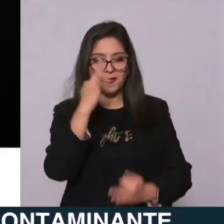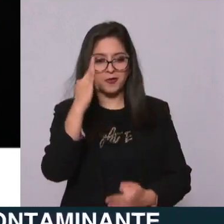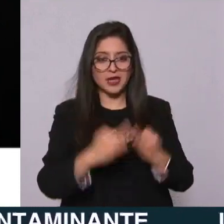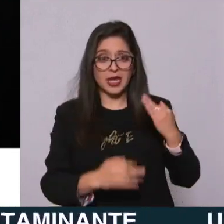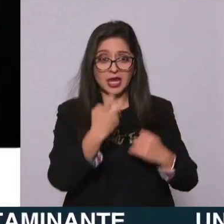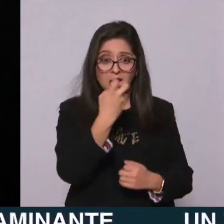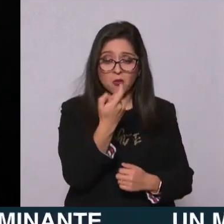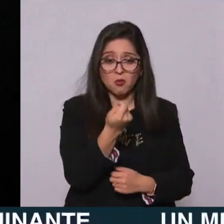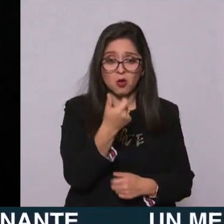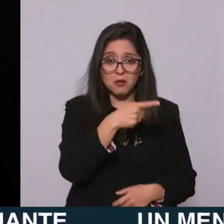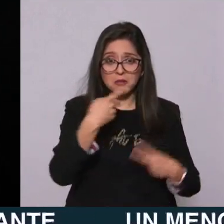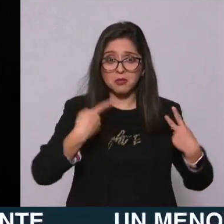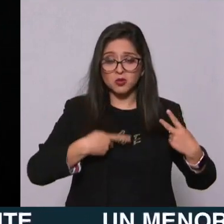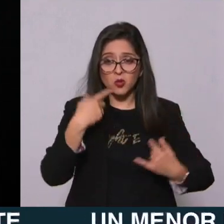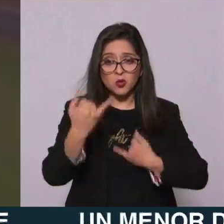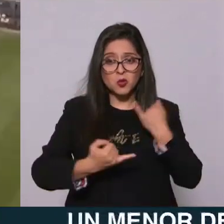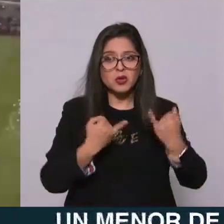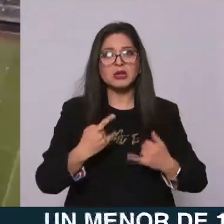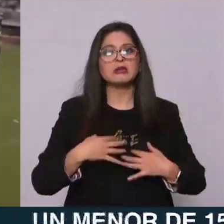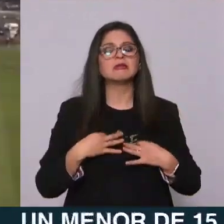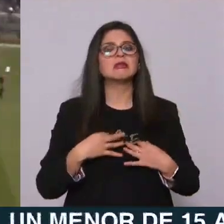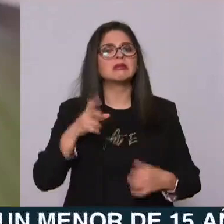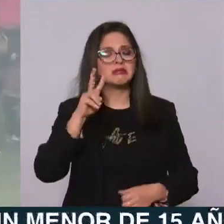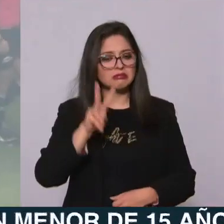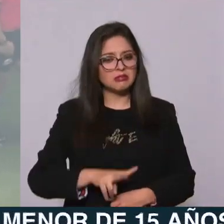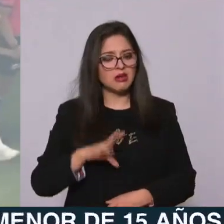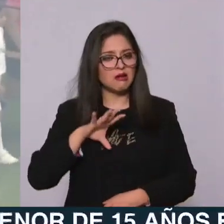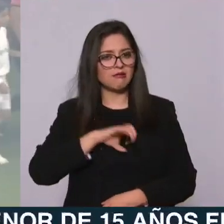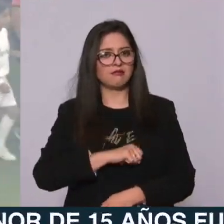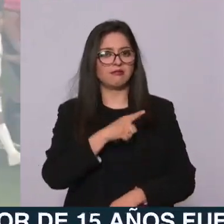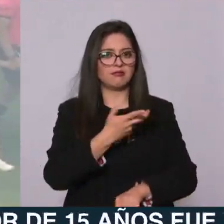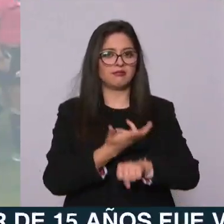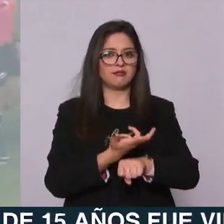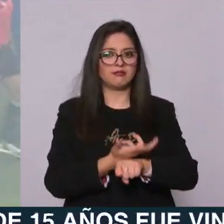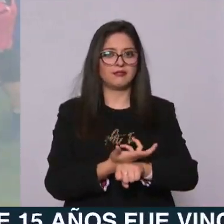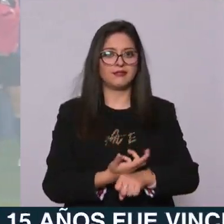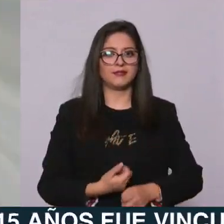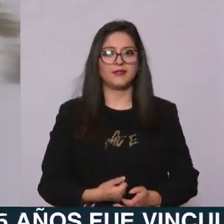pocos jugadores que están ahorita que sienten la camiseta.